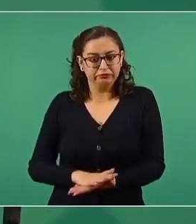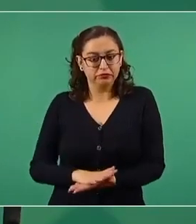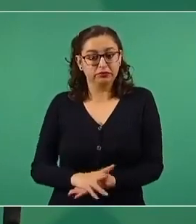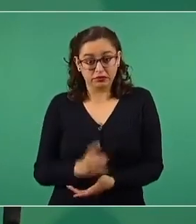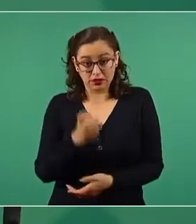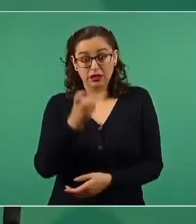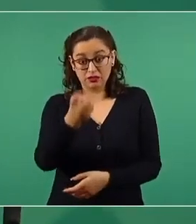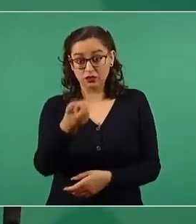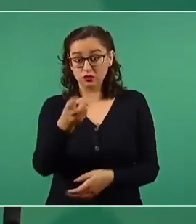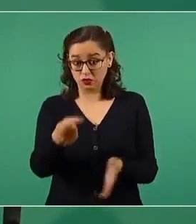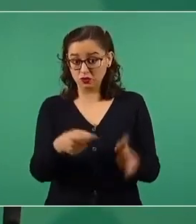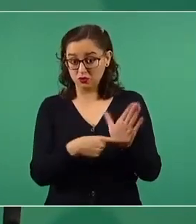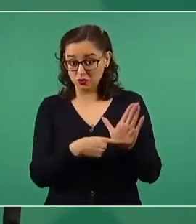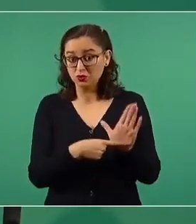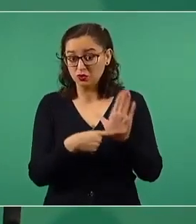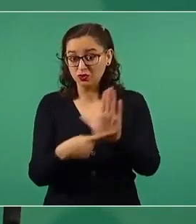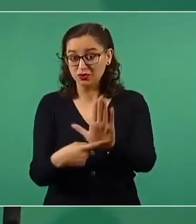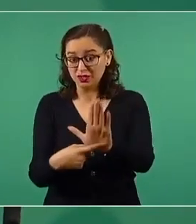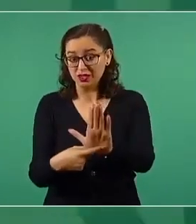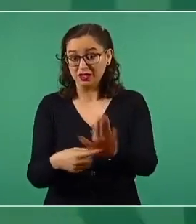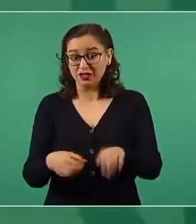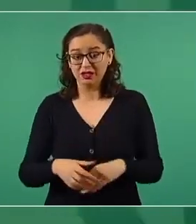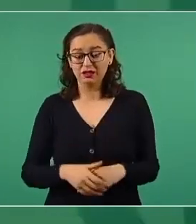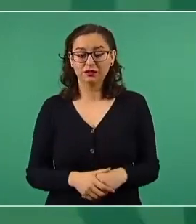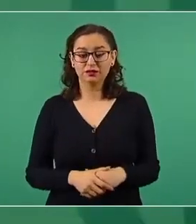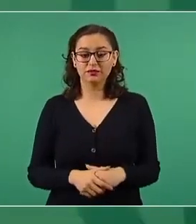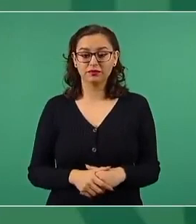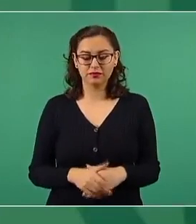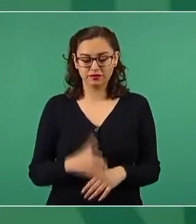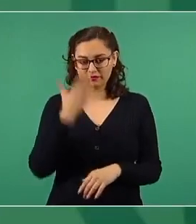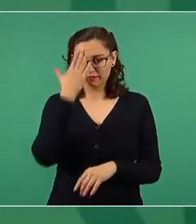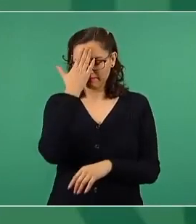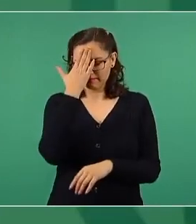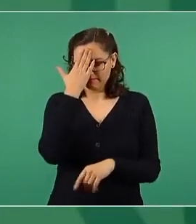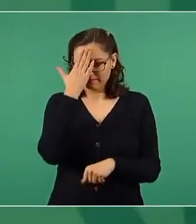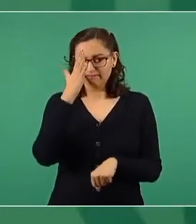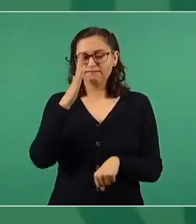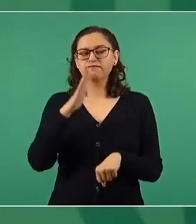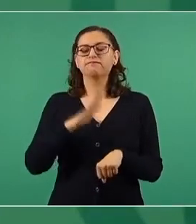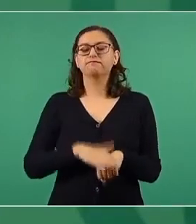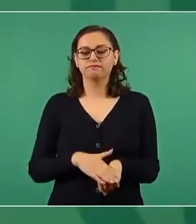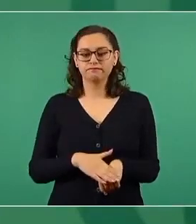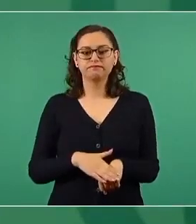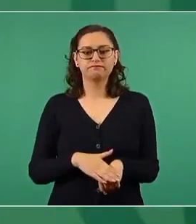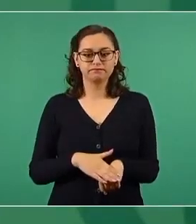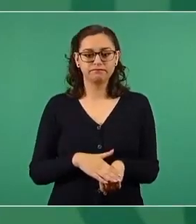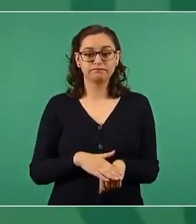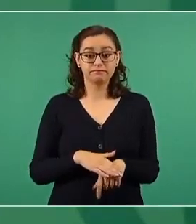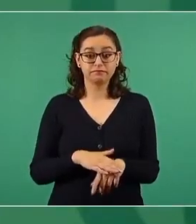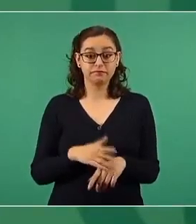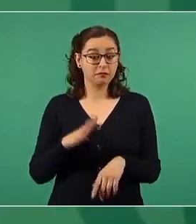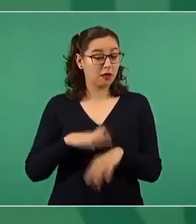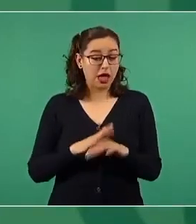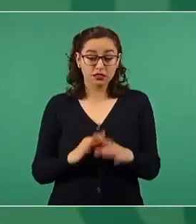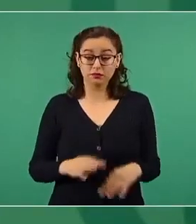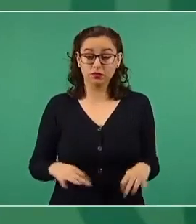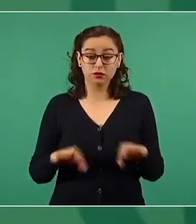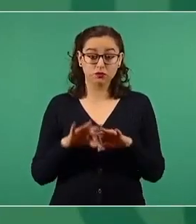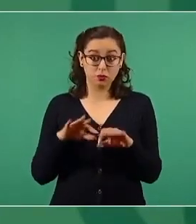para lo que tú estás planteando, para no olvidar y que no se repitan esos